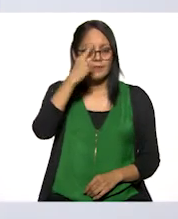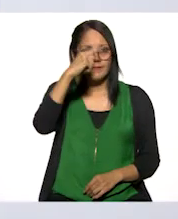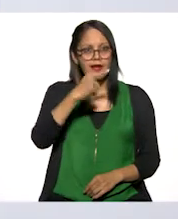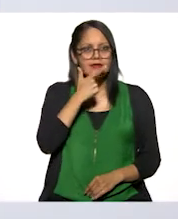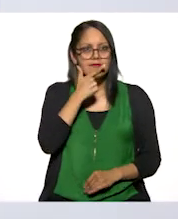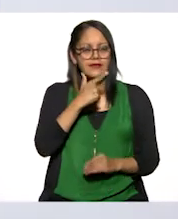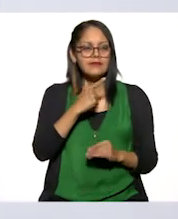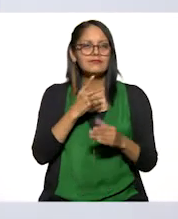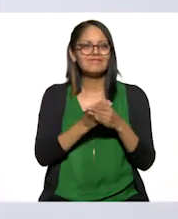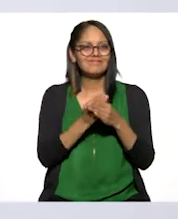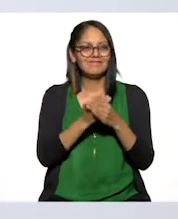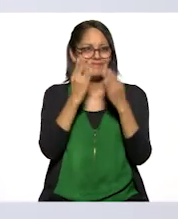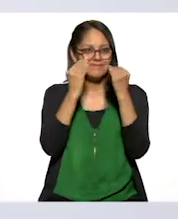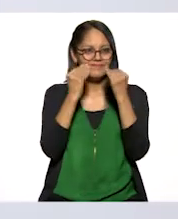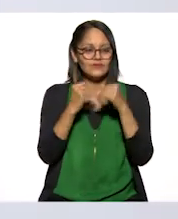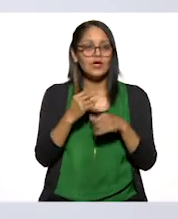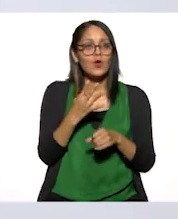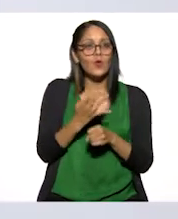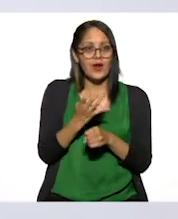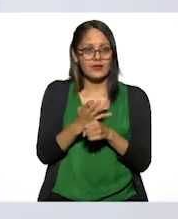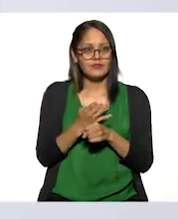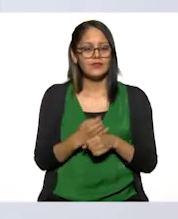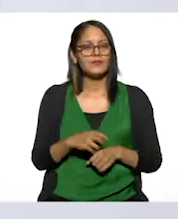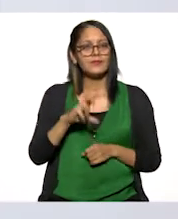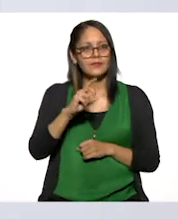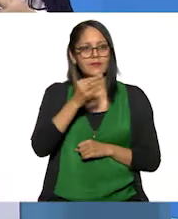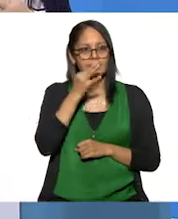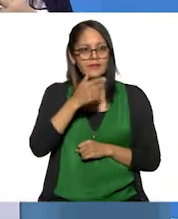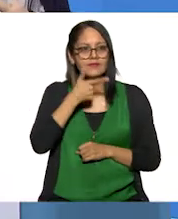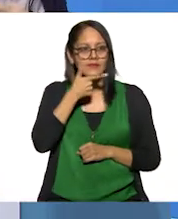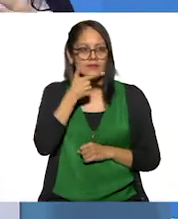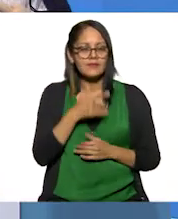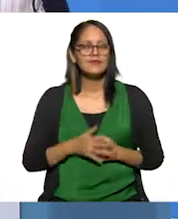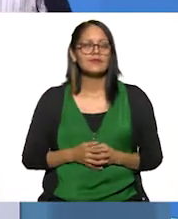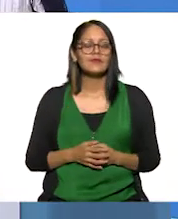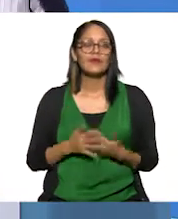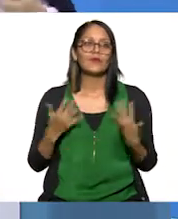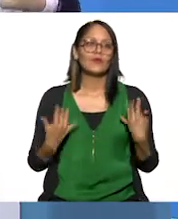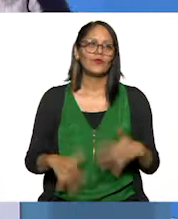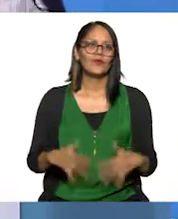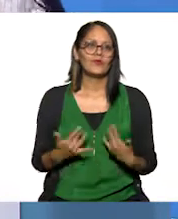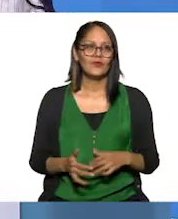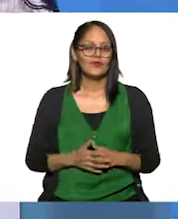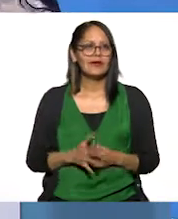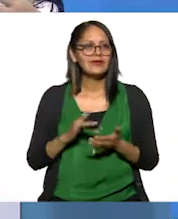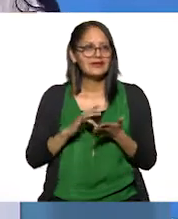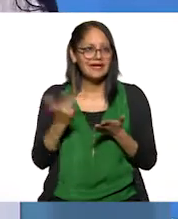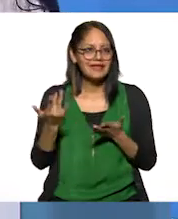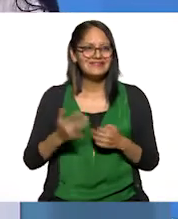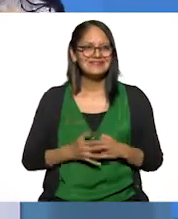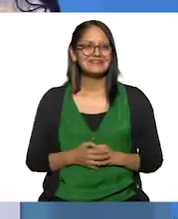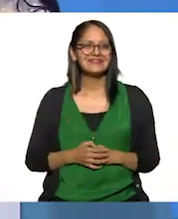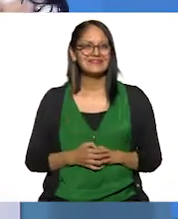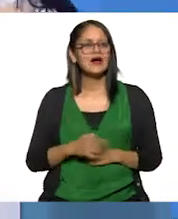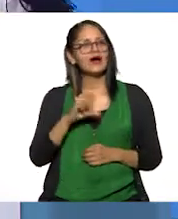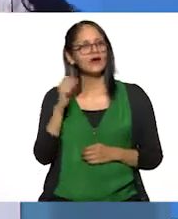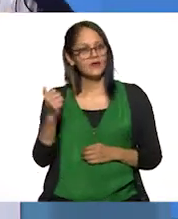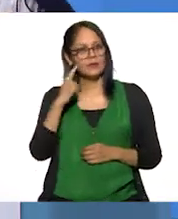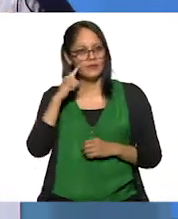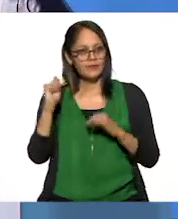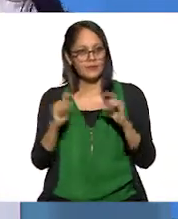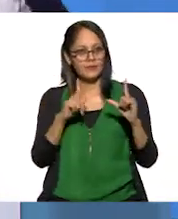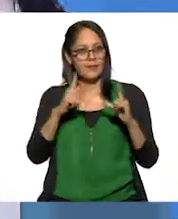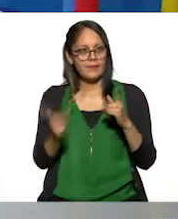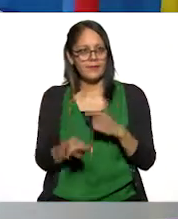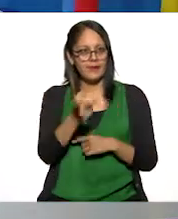En este horario de cuarto grado, media hora de inglés a la semana. ¡Uf! Muchas gracias. Vamos con la